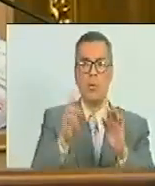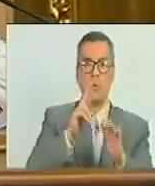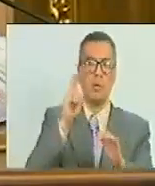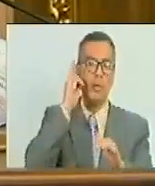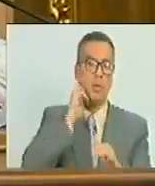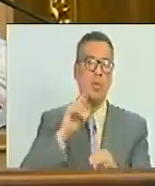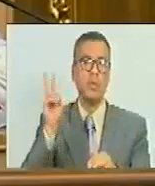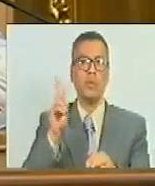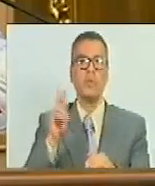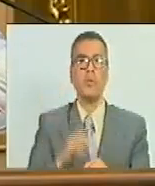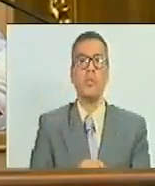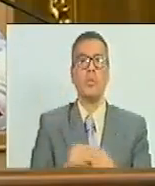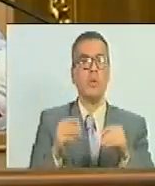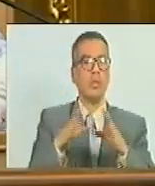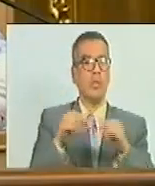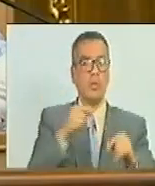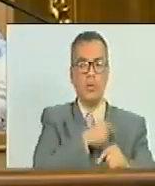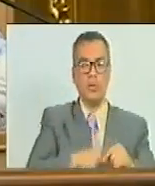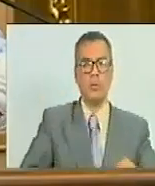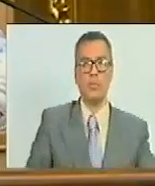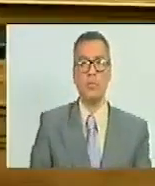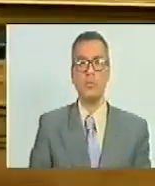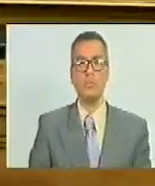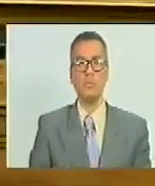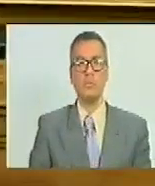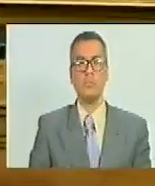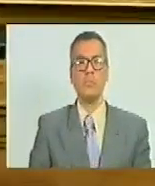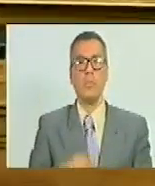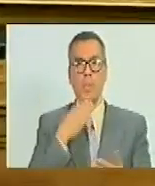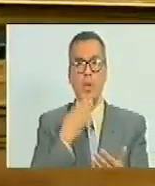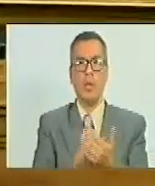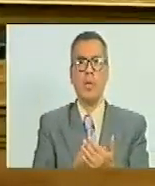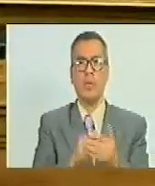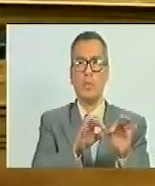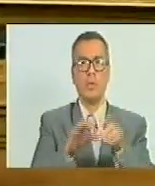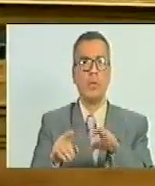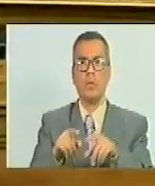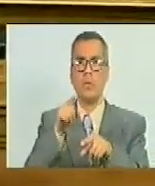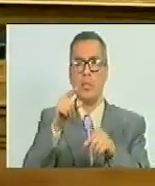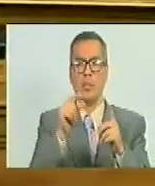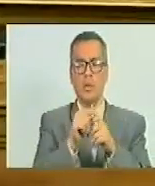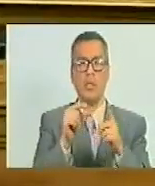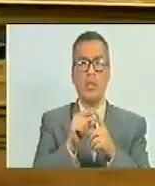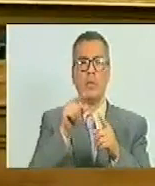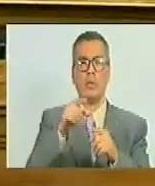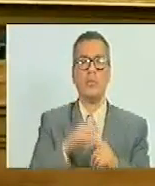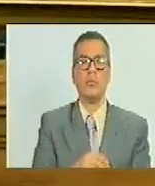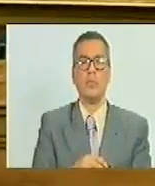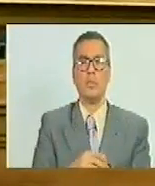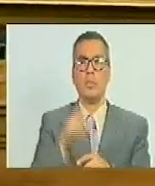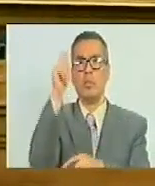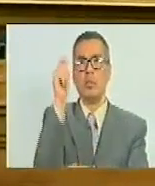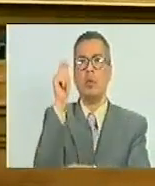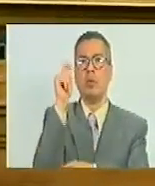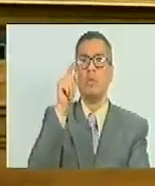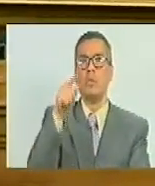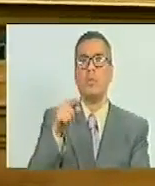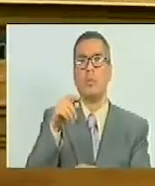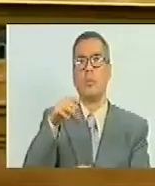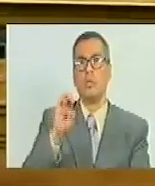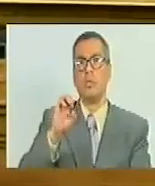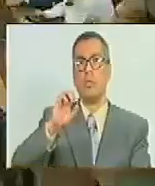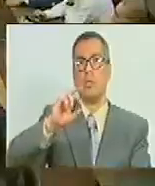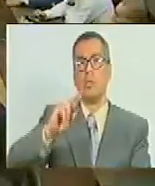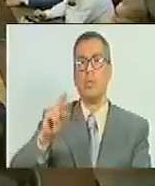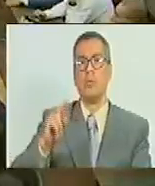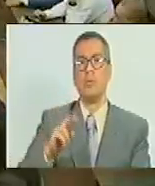de Venezuela. Es todo, ciudadano presidente. Gracias, secretaria. Voy a dejar en derecho de palabra al diputado Edgardo